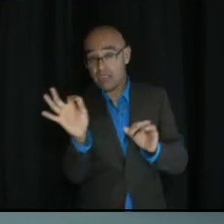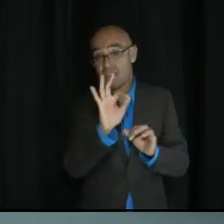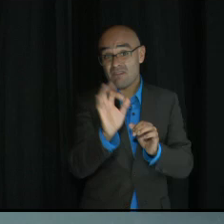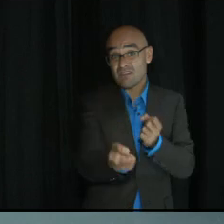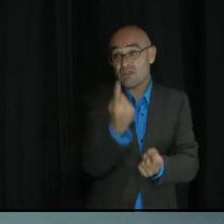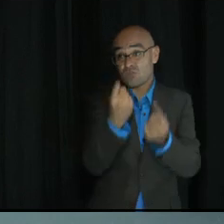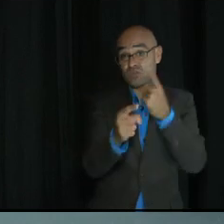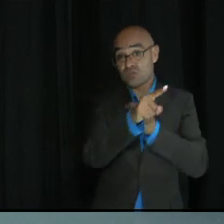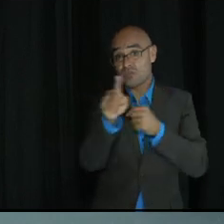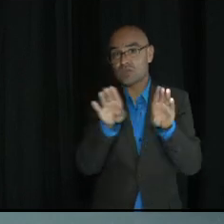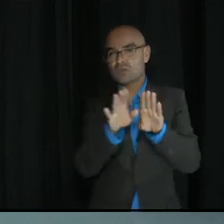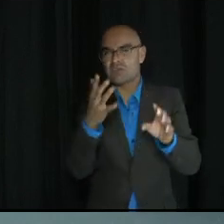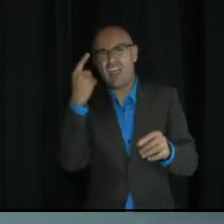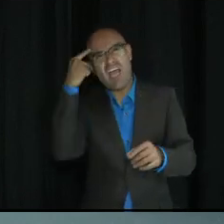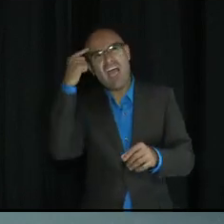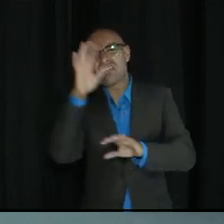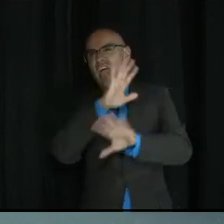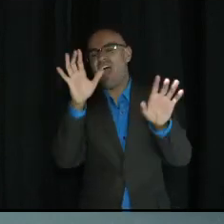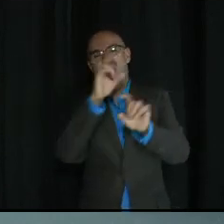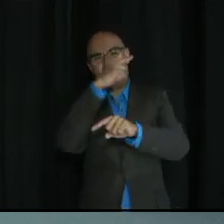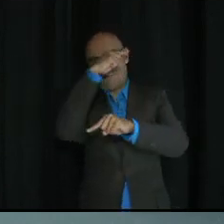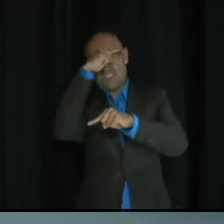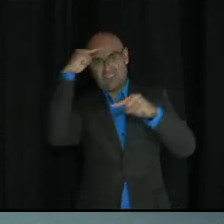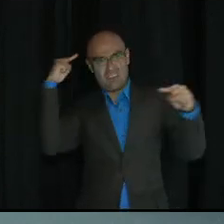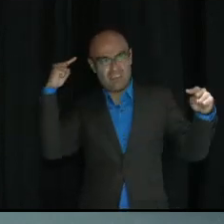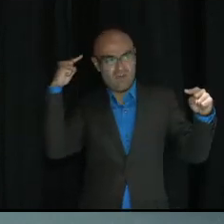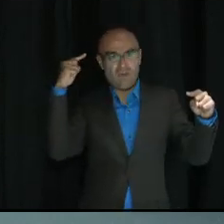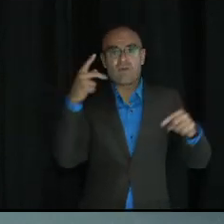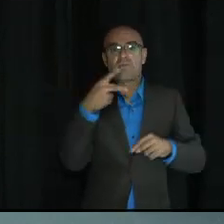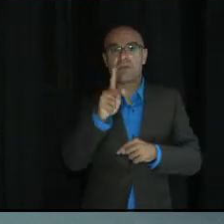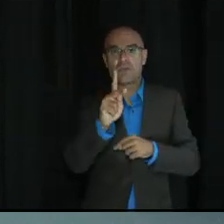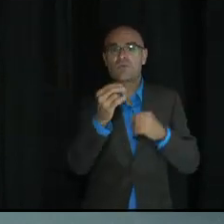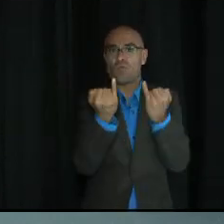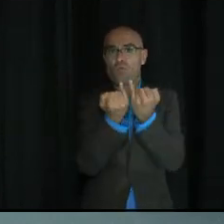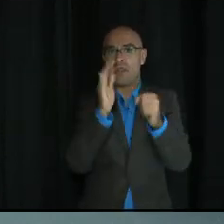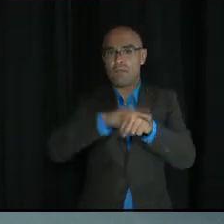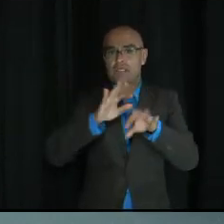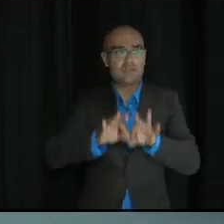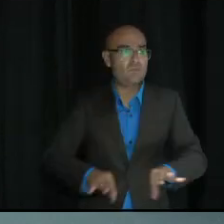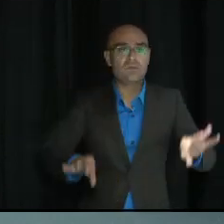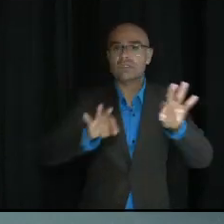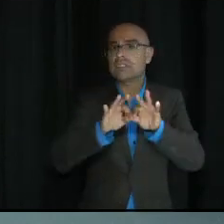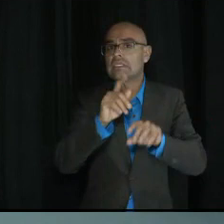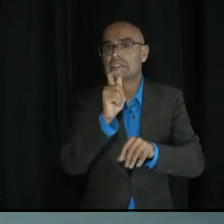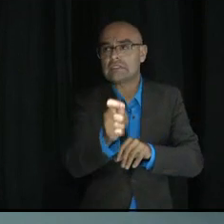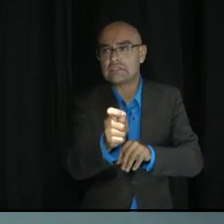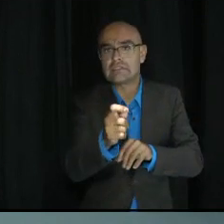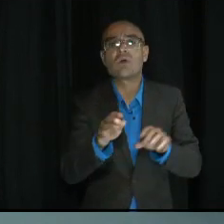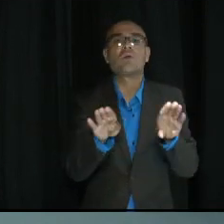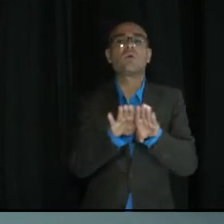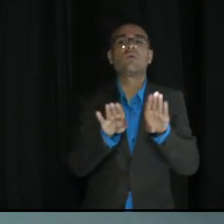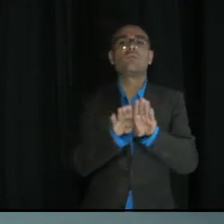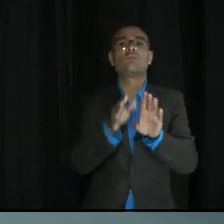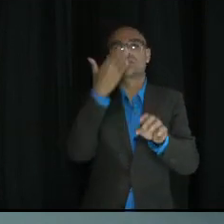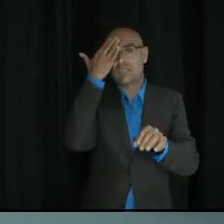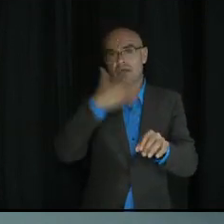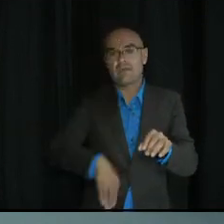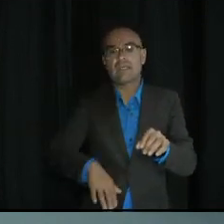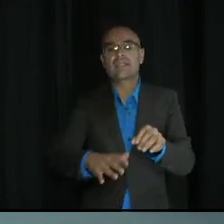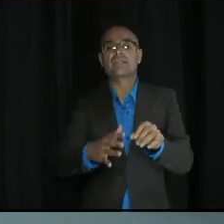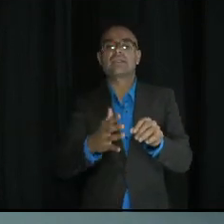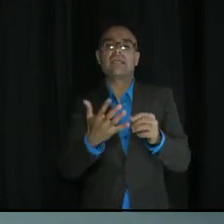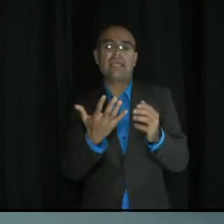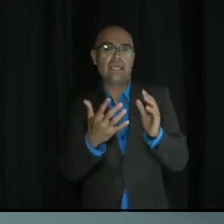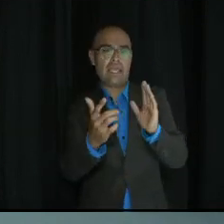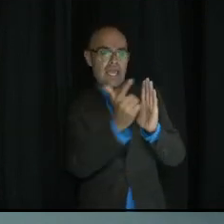de cansancio, y más lo primordial también señalar que el marco normativo ha